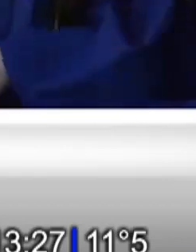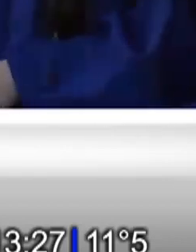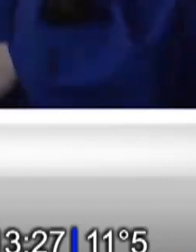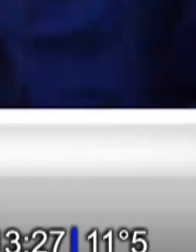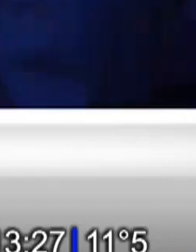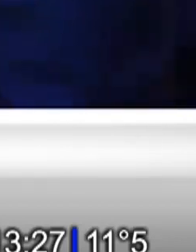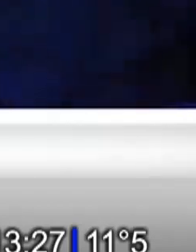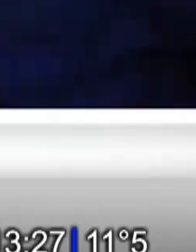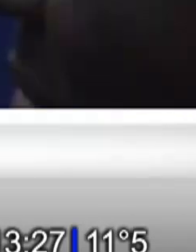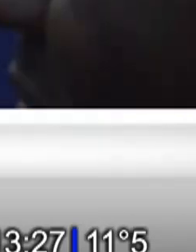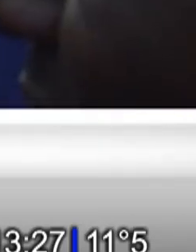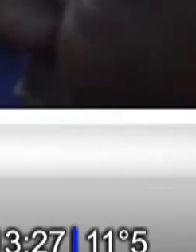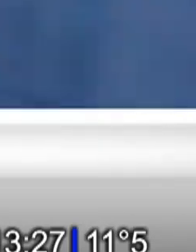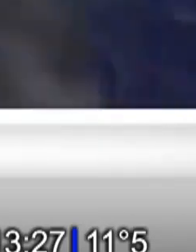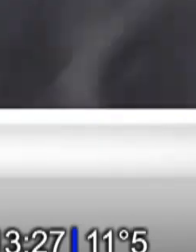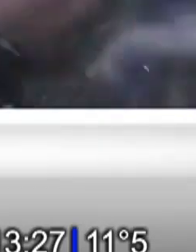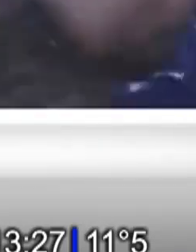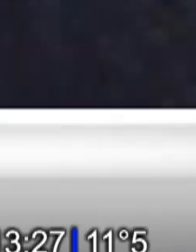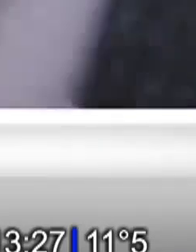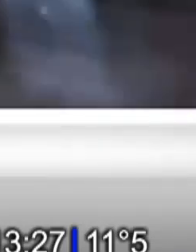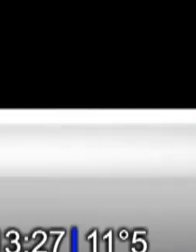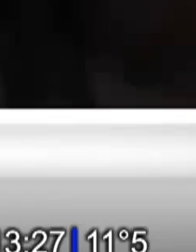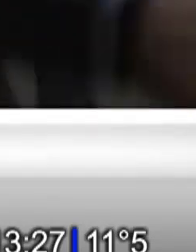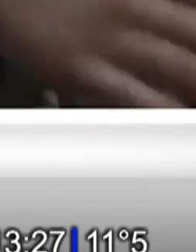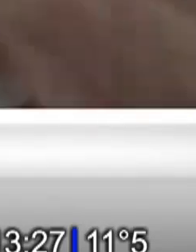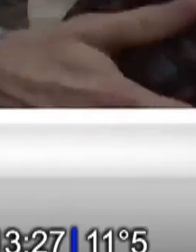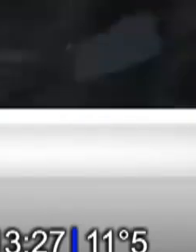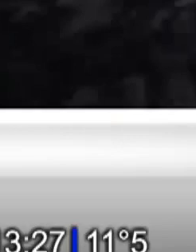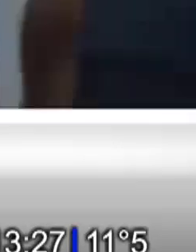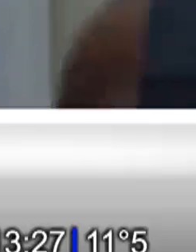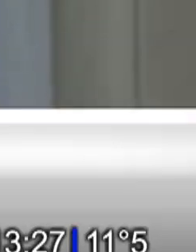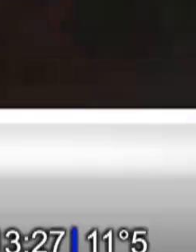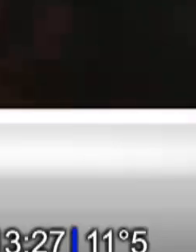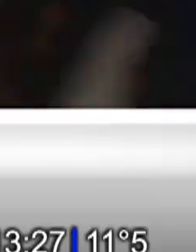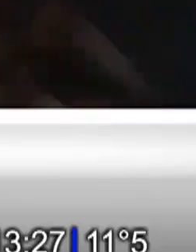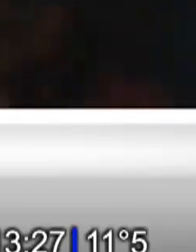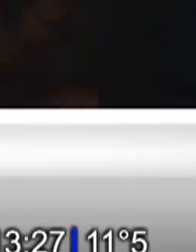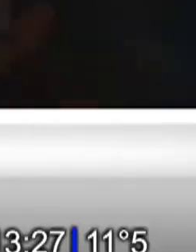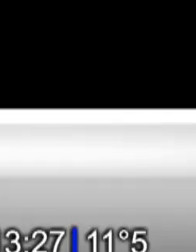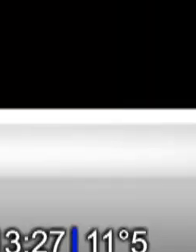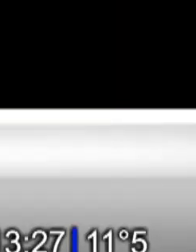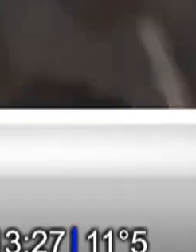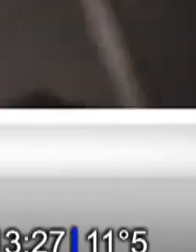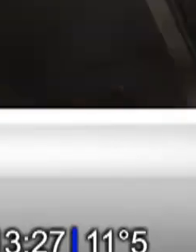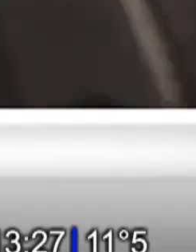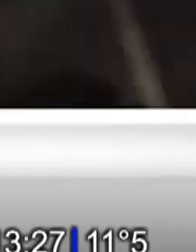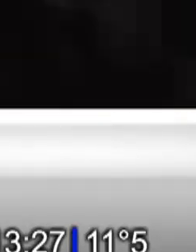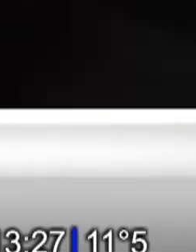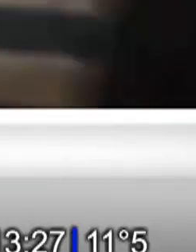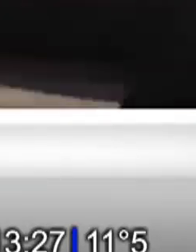En el transcurso de un solo día, una serie de tornados azotan el municipio de Silverton.